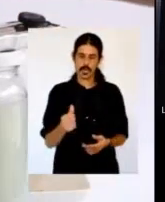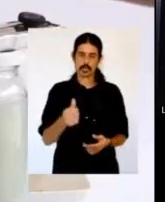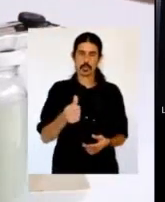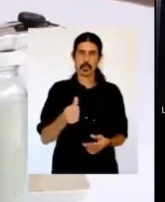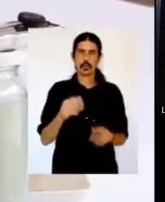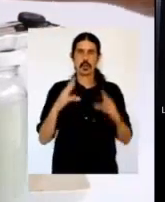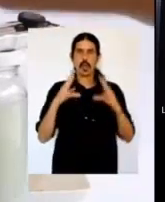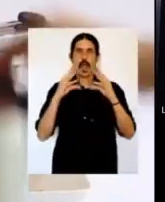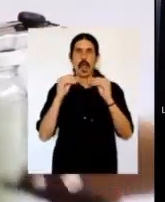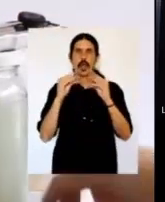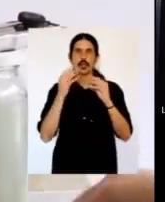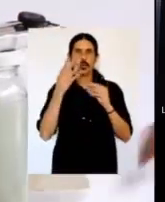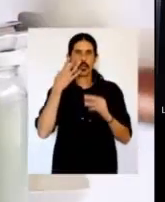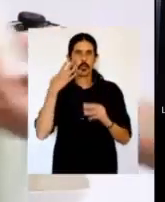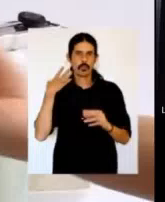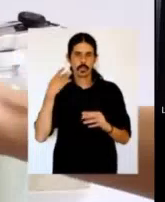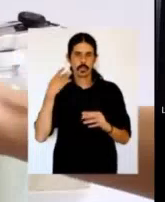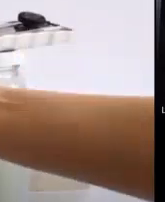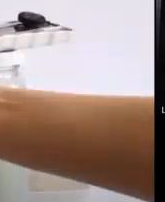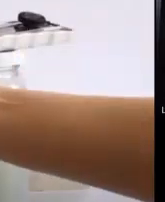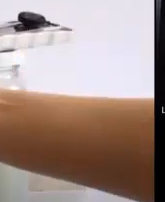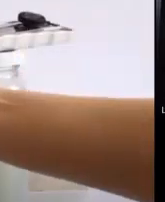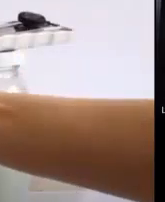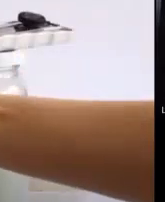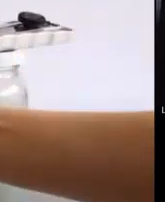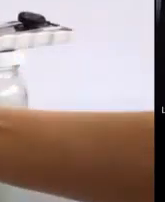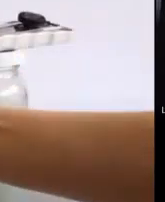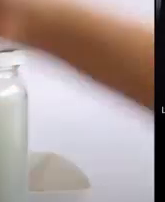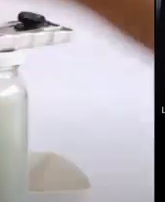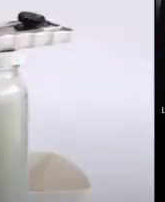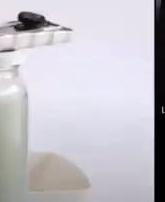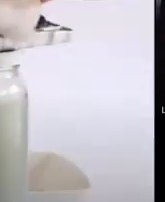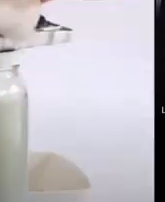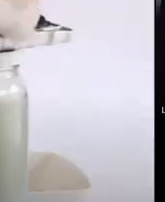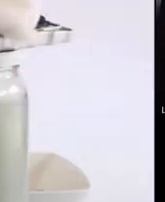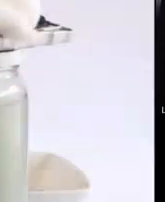tijeras y algodón.